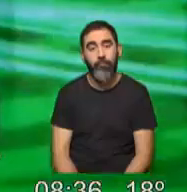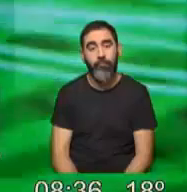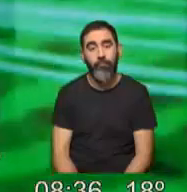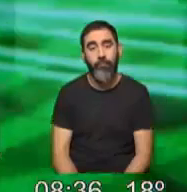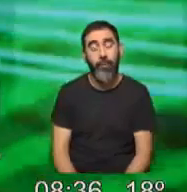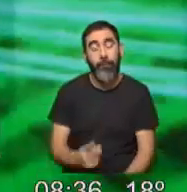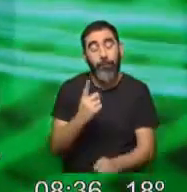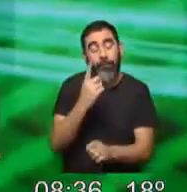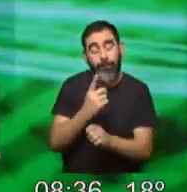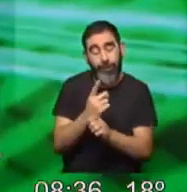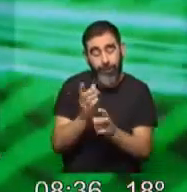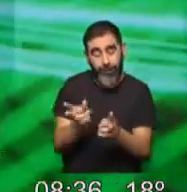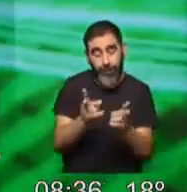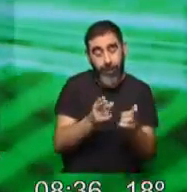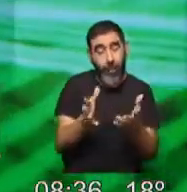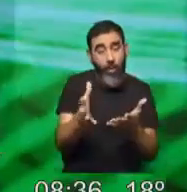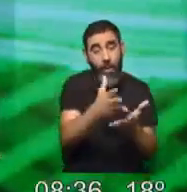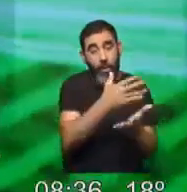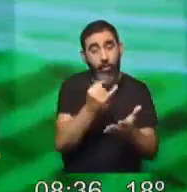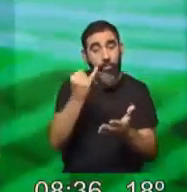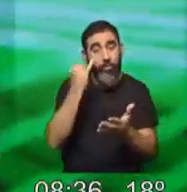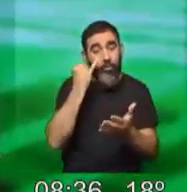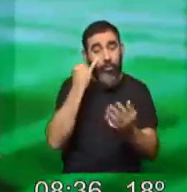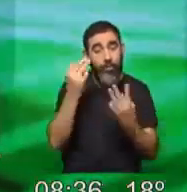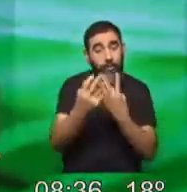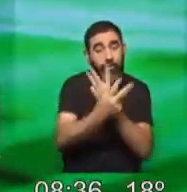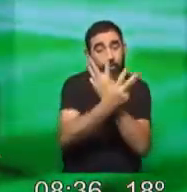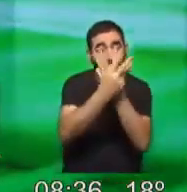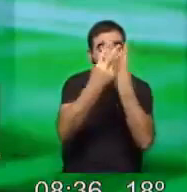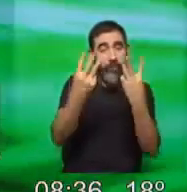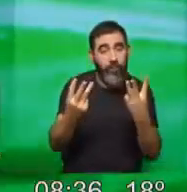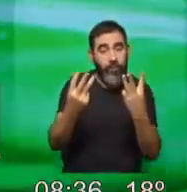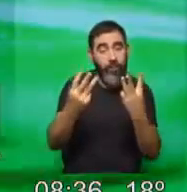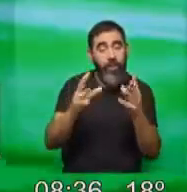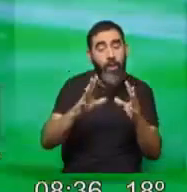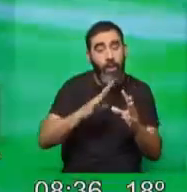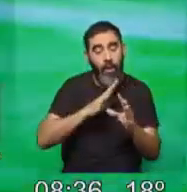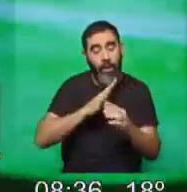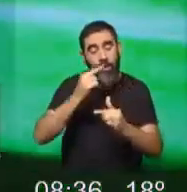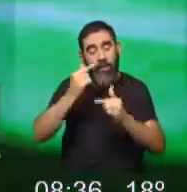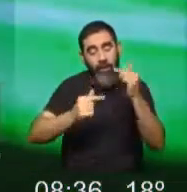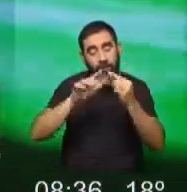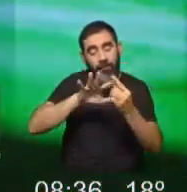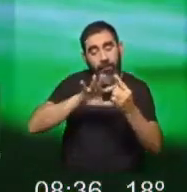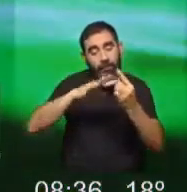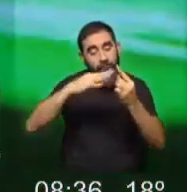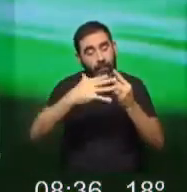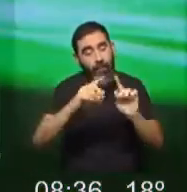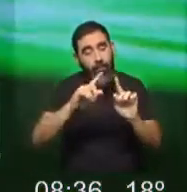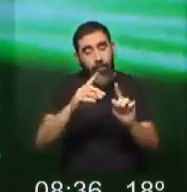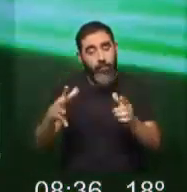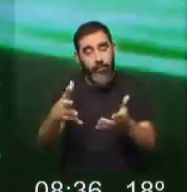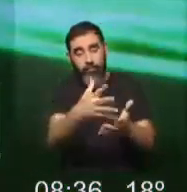Principio. En un principio, el abuso sexual en general tiene otros movimientos que no es la